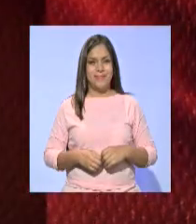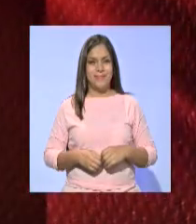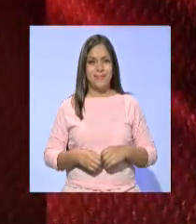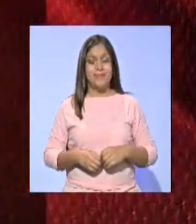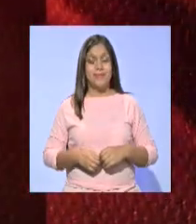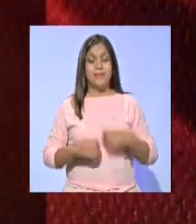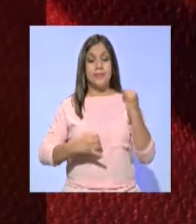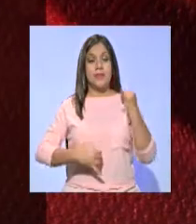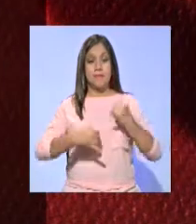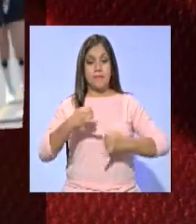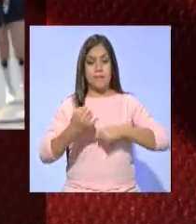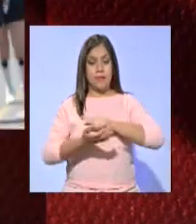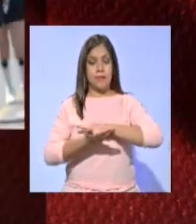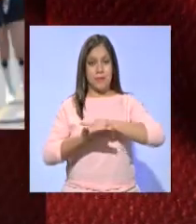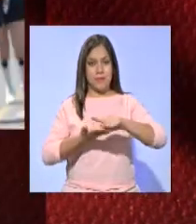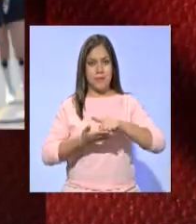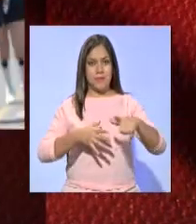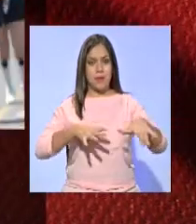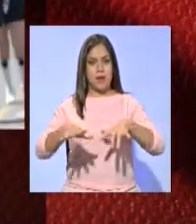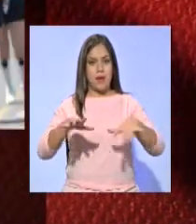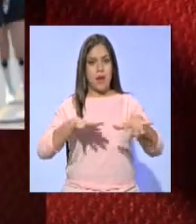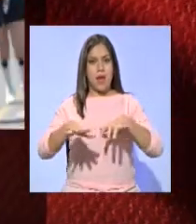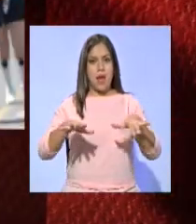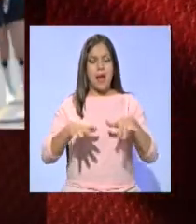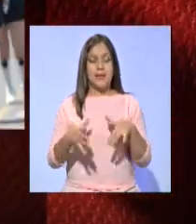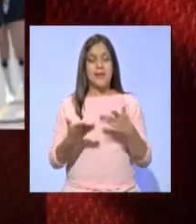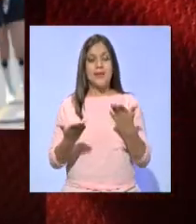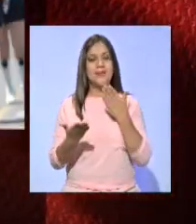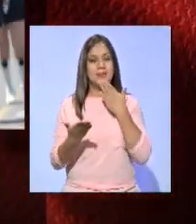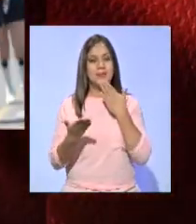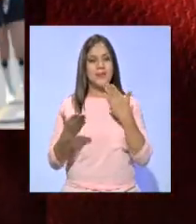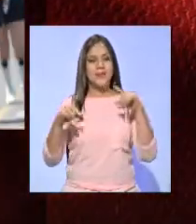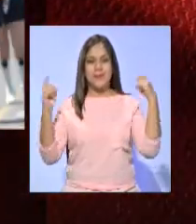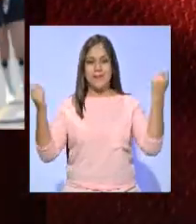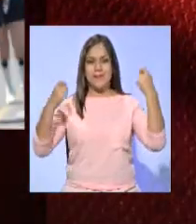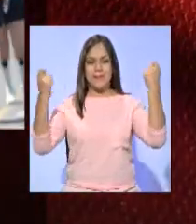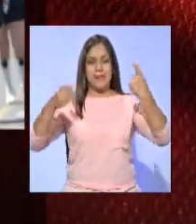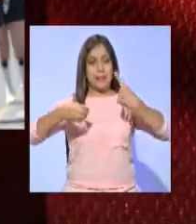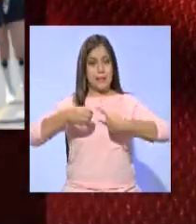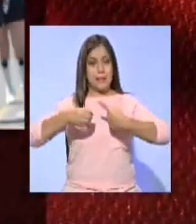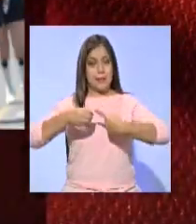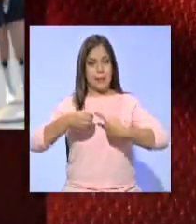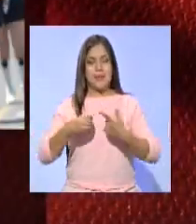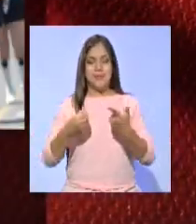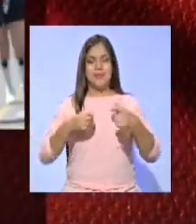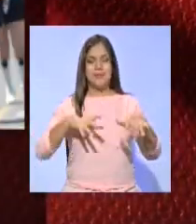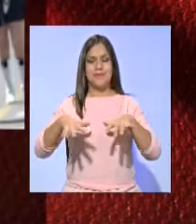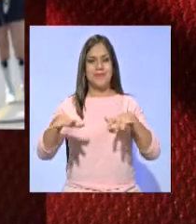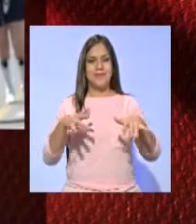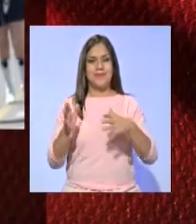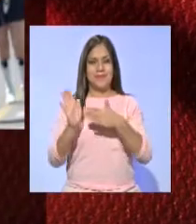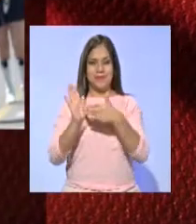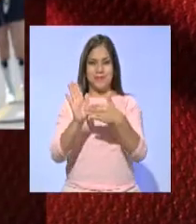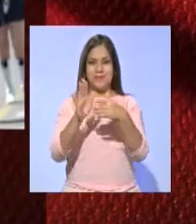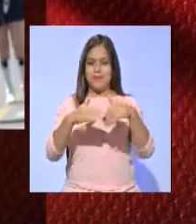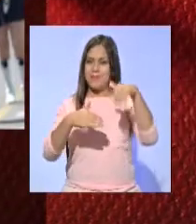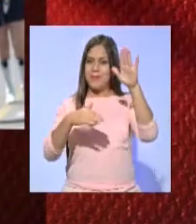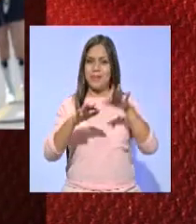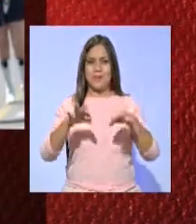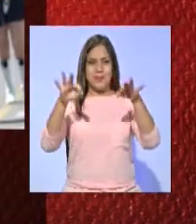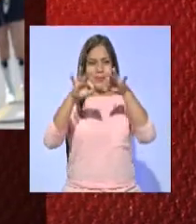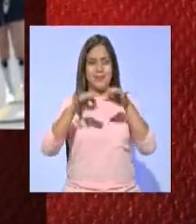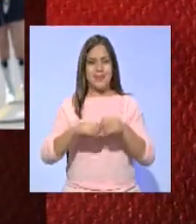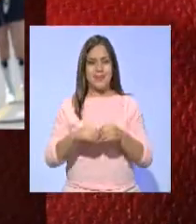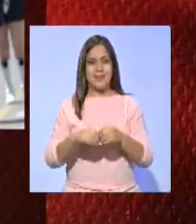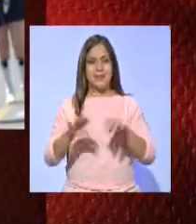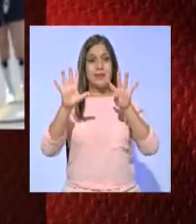Este fin de semana hay diferentes actividades para realizar por Fiestas de Quito. Y estas son algunas de las más importantes.